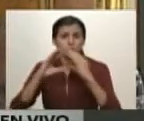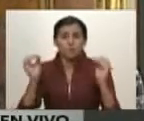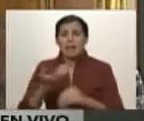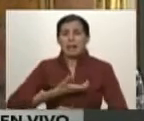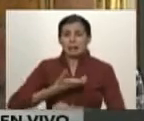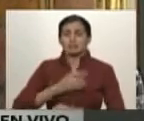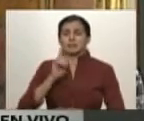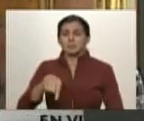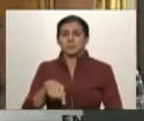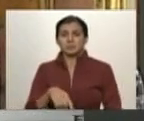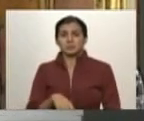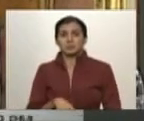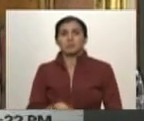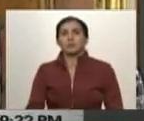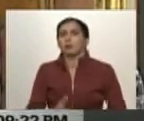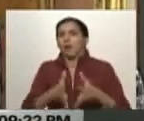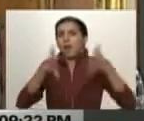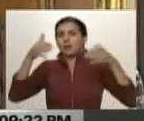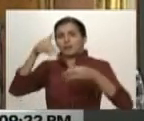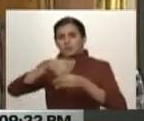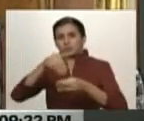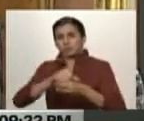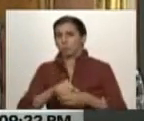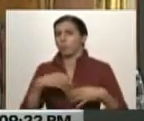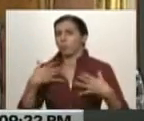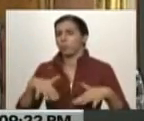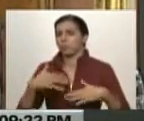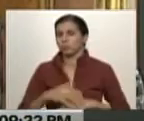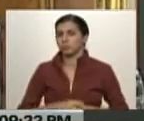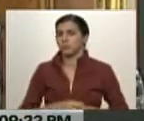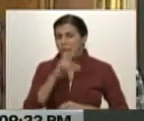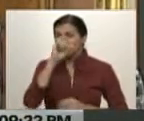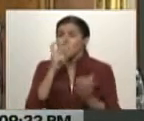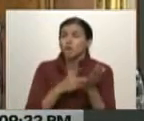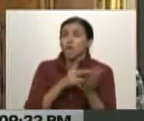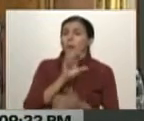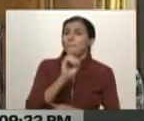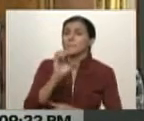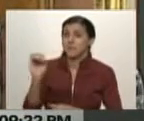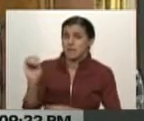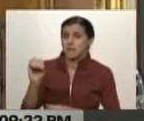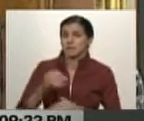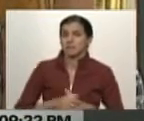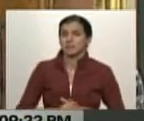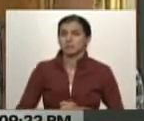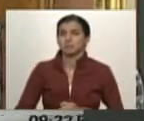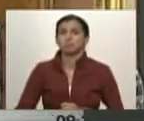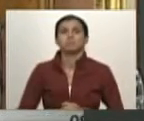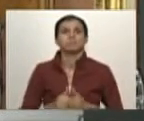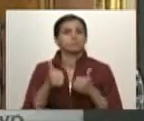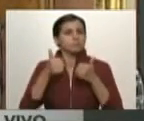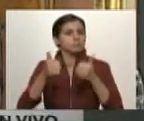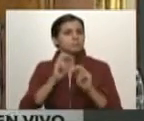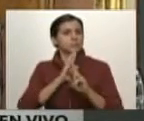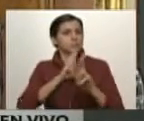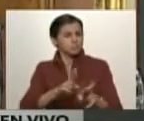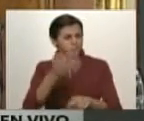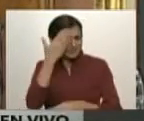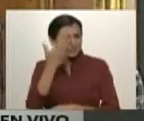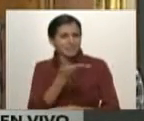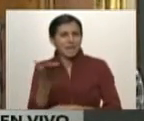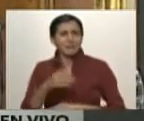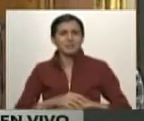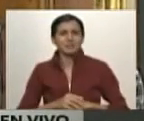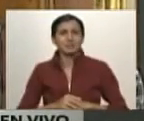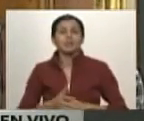alcaldes se llamó la mega elección año 2000 muy buenos resultados como saben ustedes para las